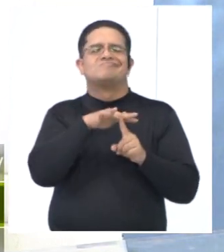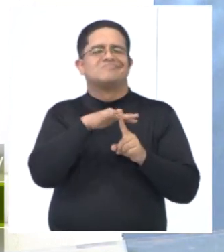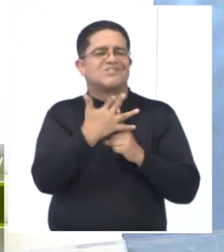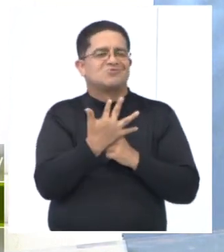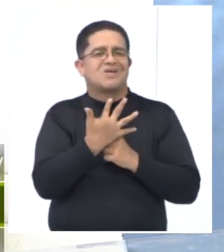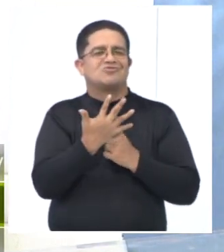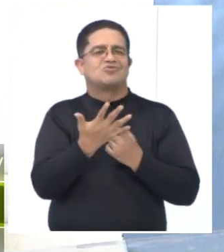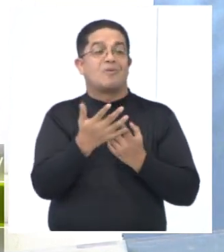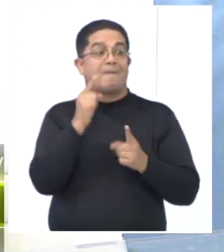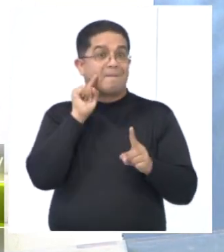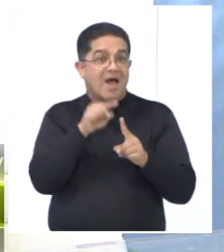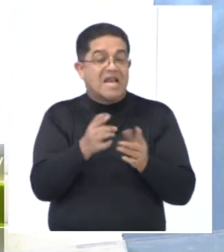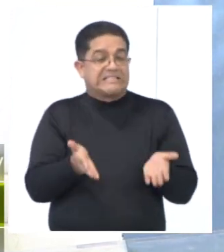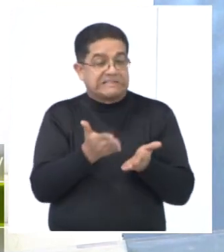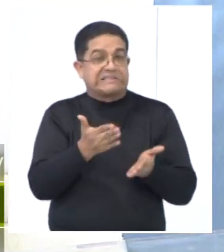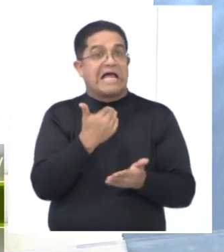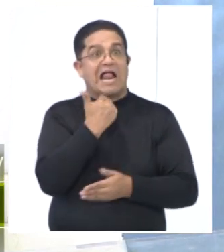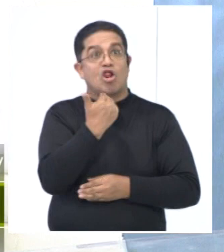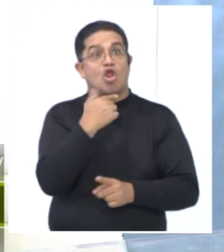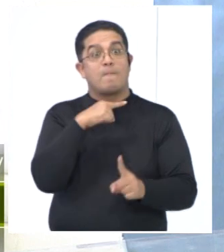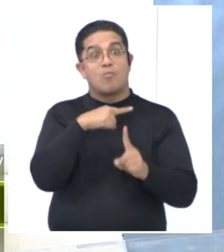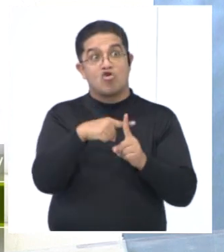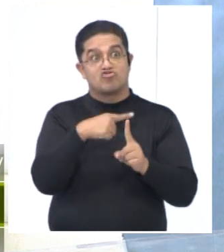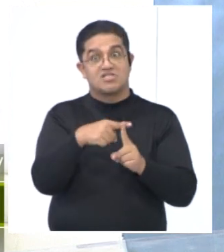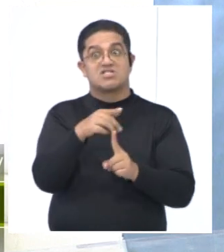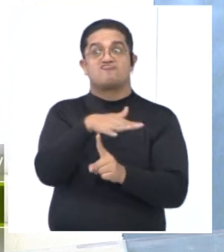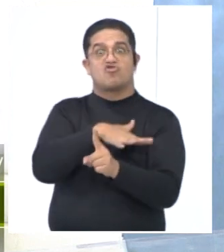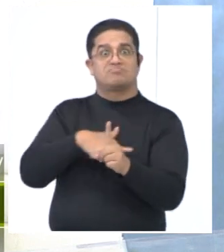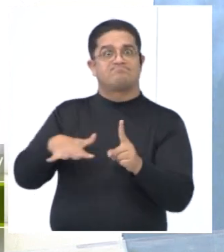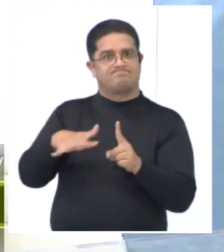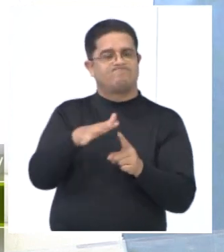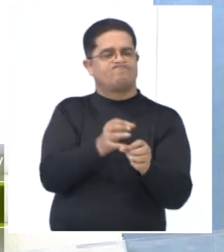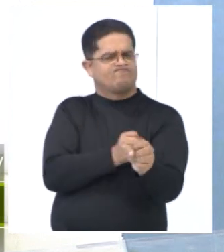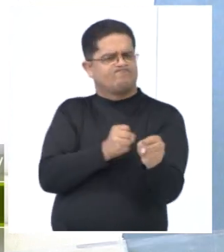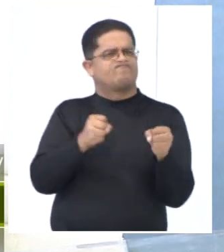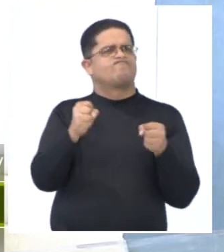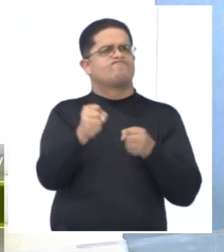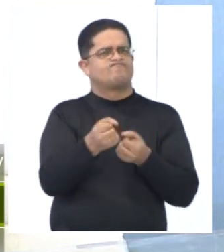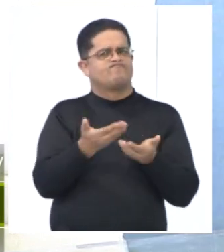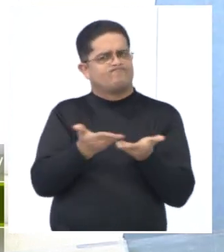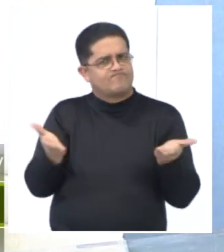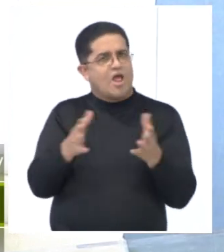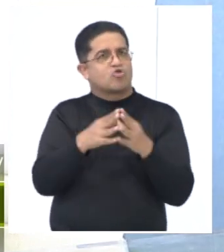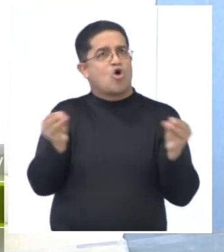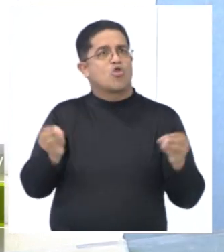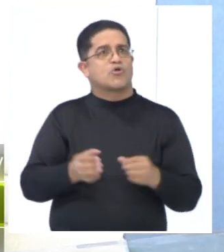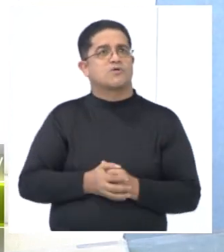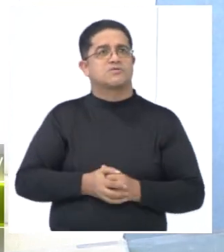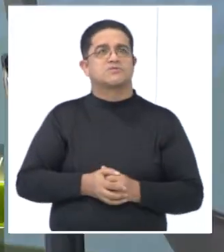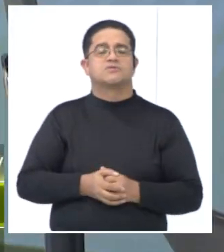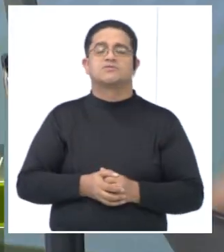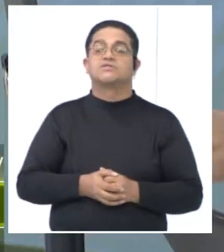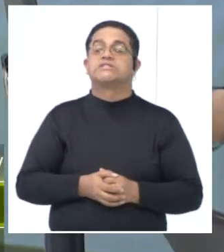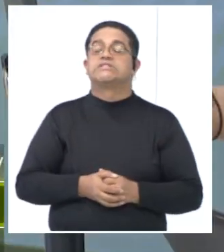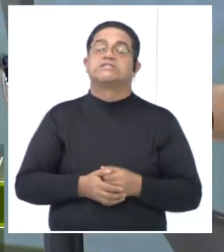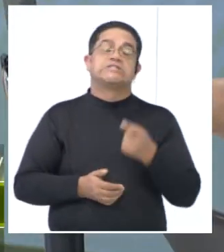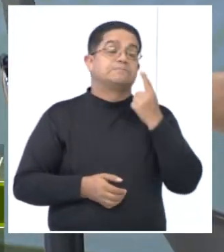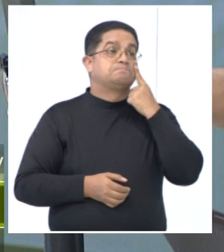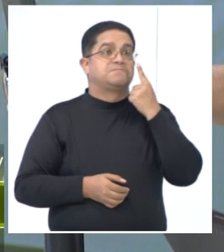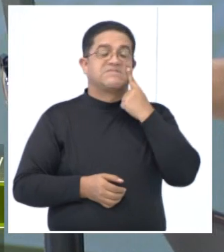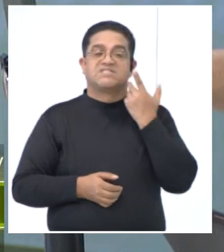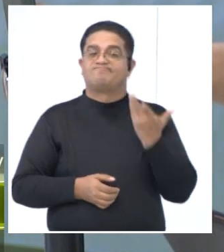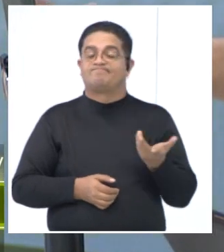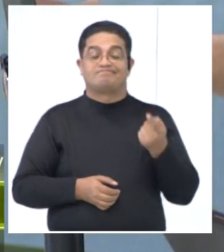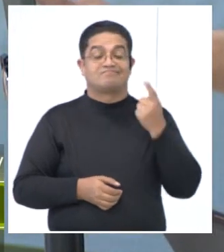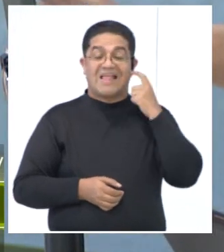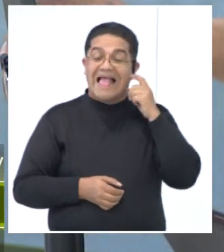cambio positivo y construir un entorno más empático y seguro para todos? Mira, esto yo creo que es un